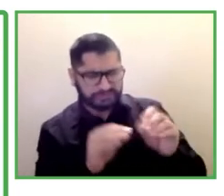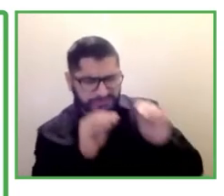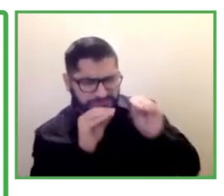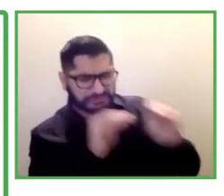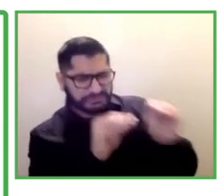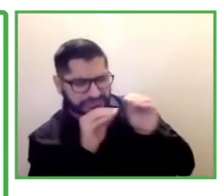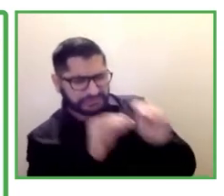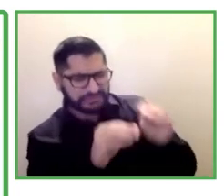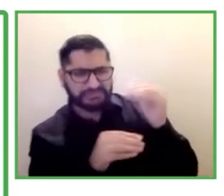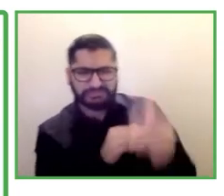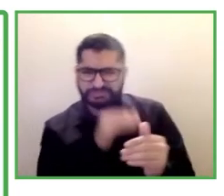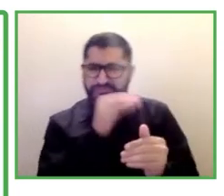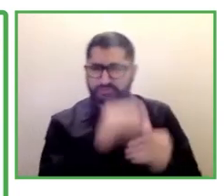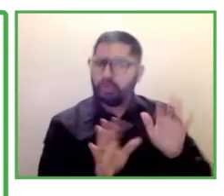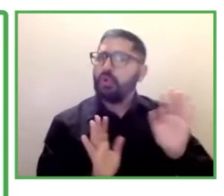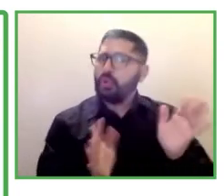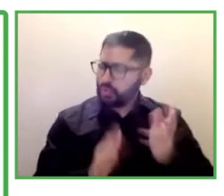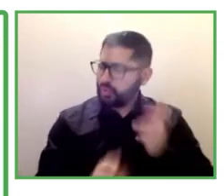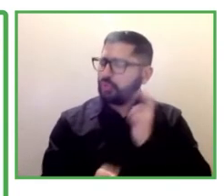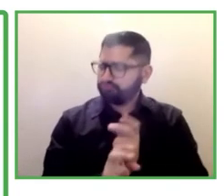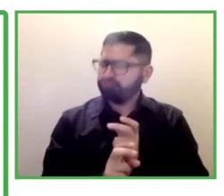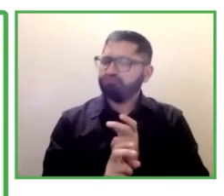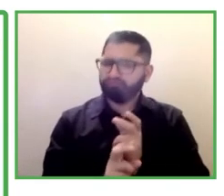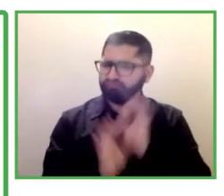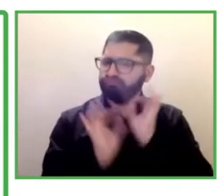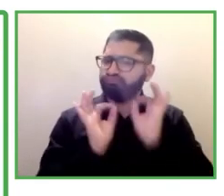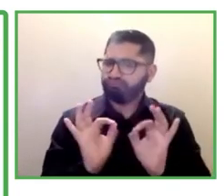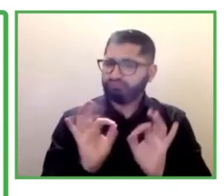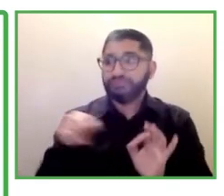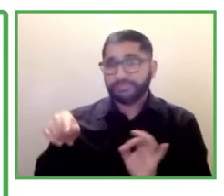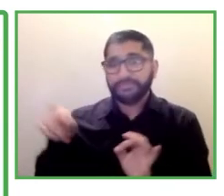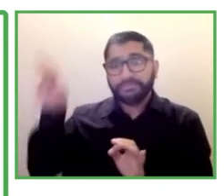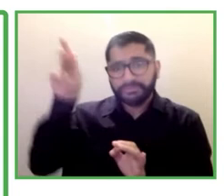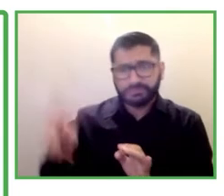estando muy bien en su trabajo.